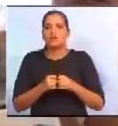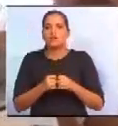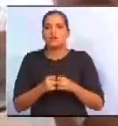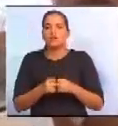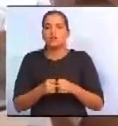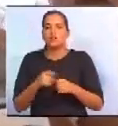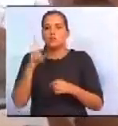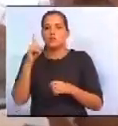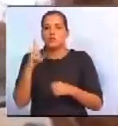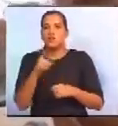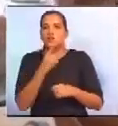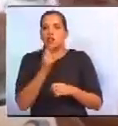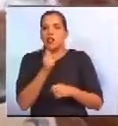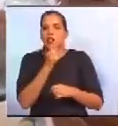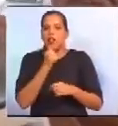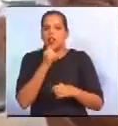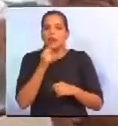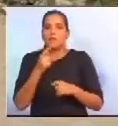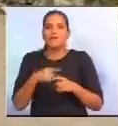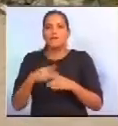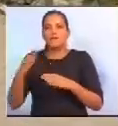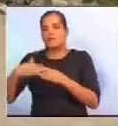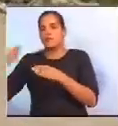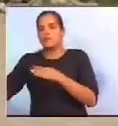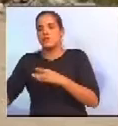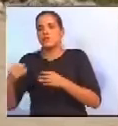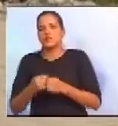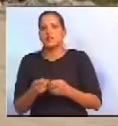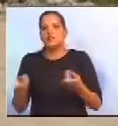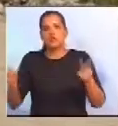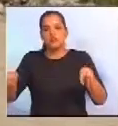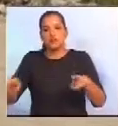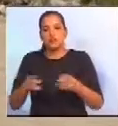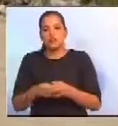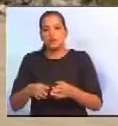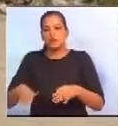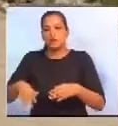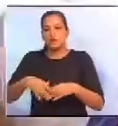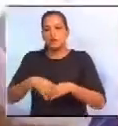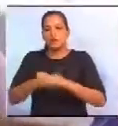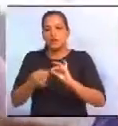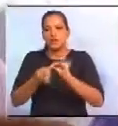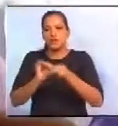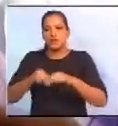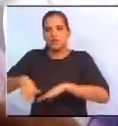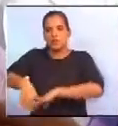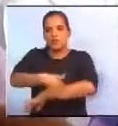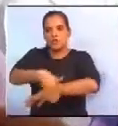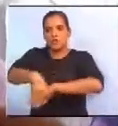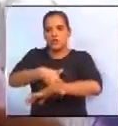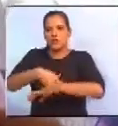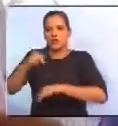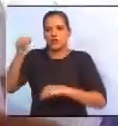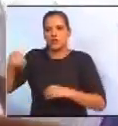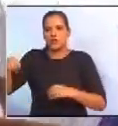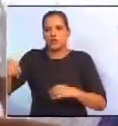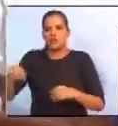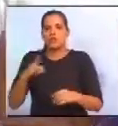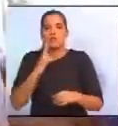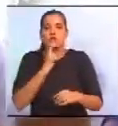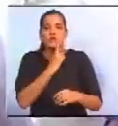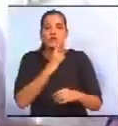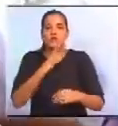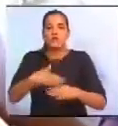una heladería en la entrada principal en toda la esquina. Además piden el asfaltado del sector. Y aquí donde estamos en estos locales, en la